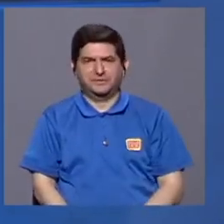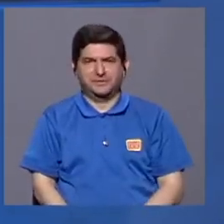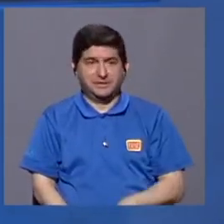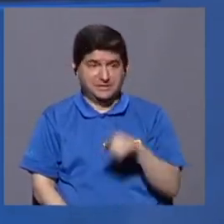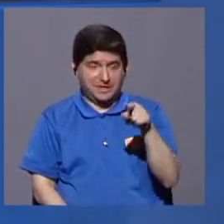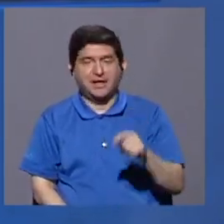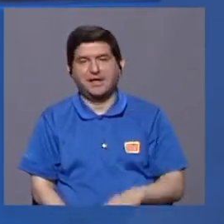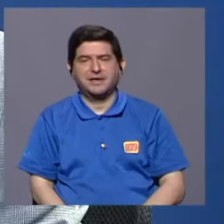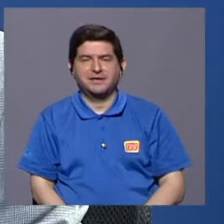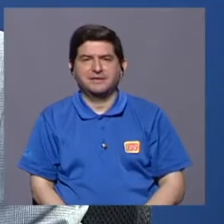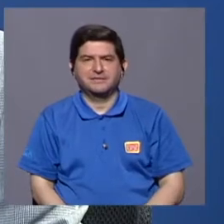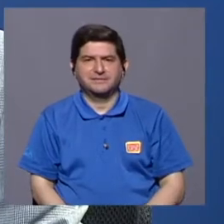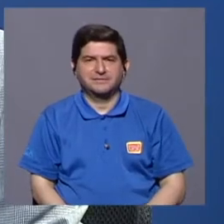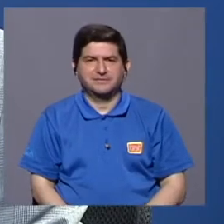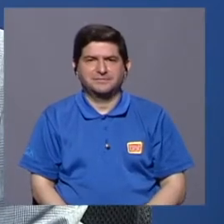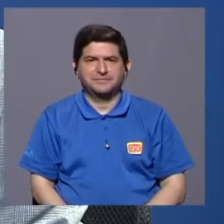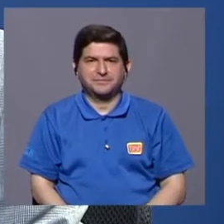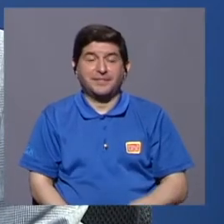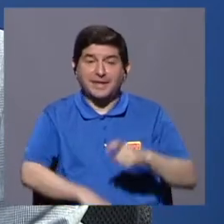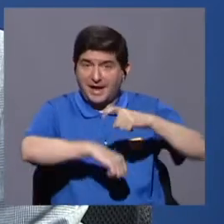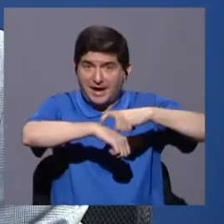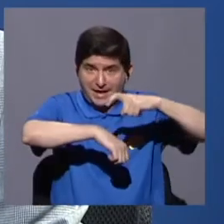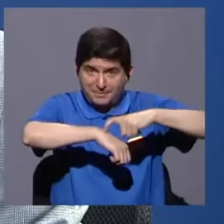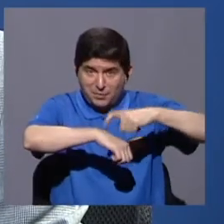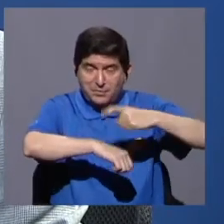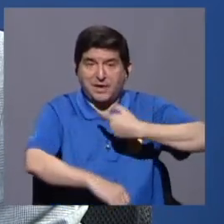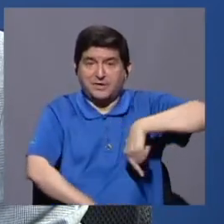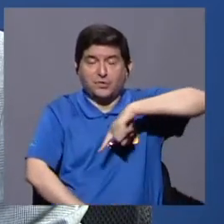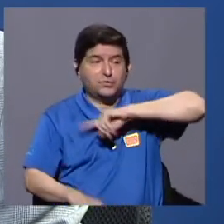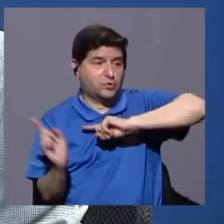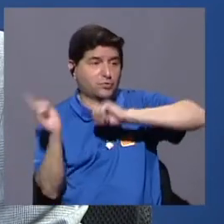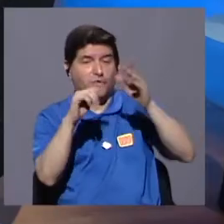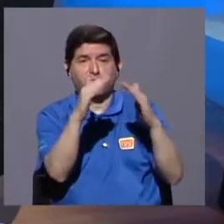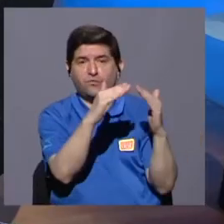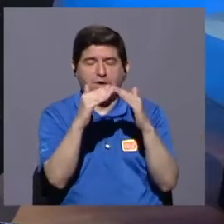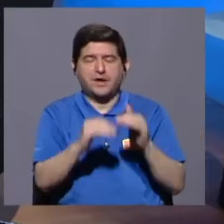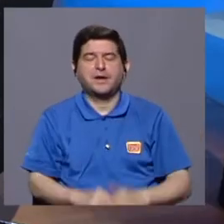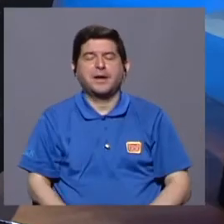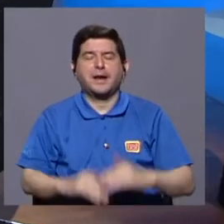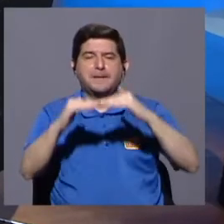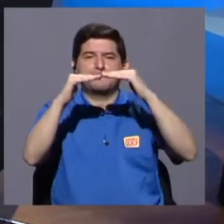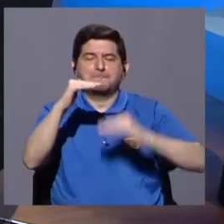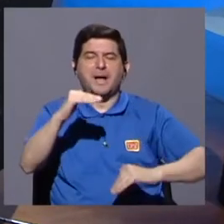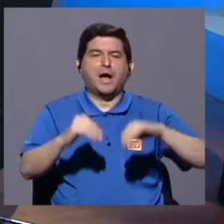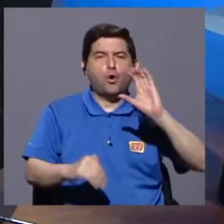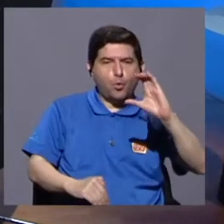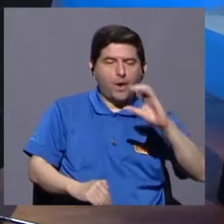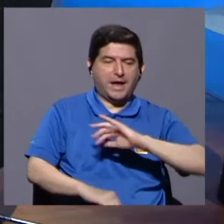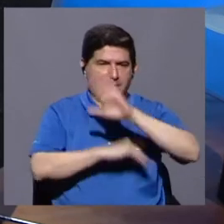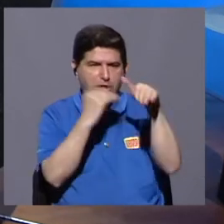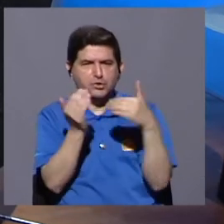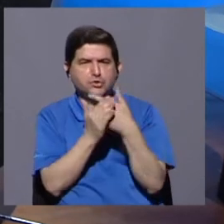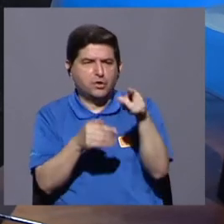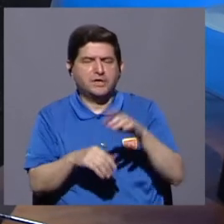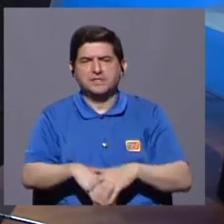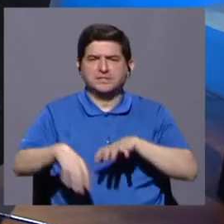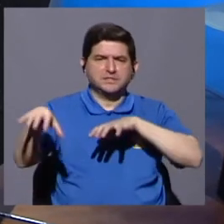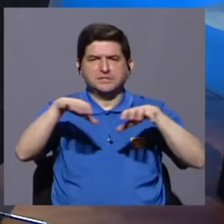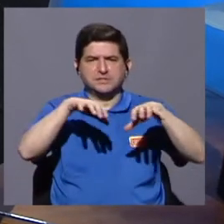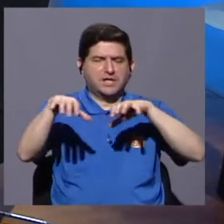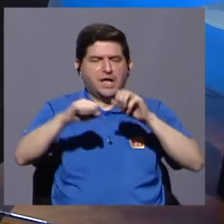para el Sorbón. Y ahí llegamos, viajamos a la comunidad Majocuén y estaban todos en un acto